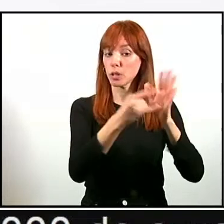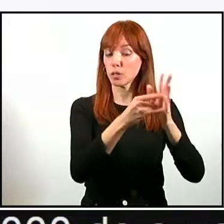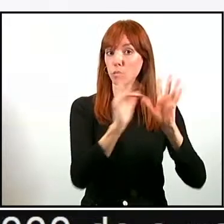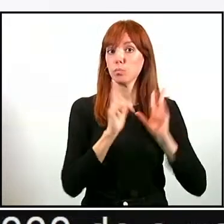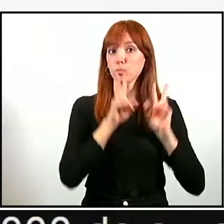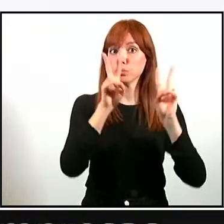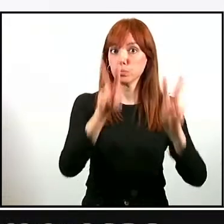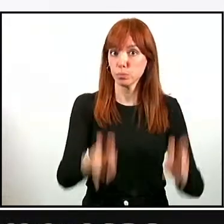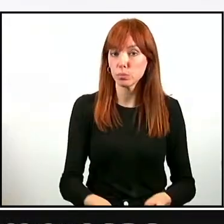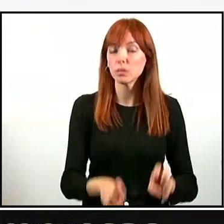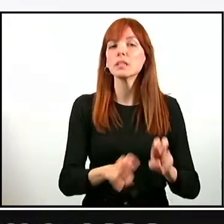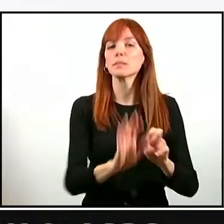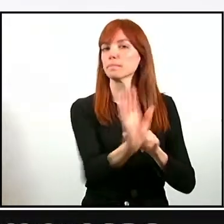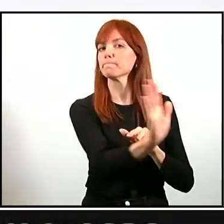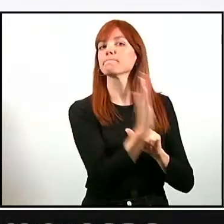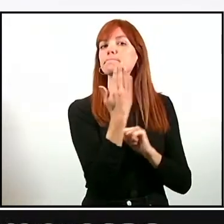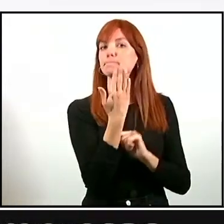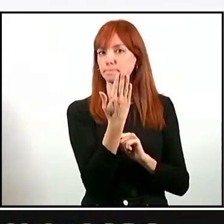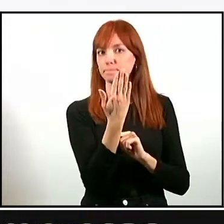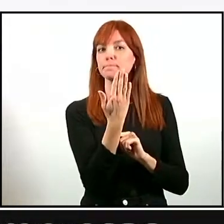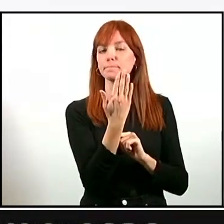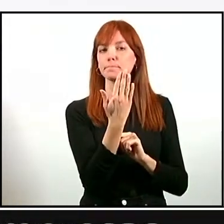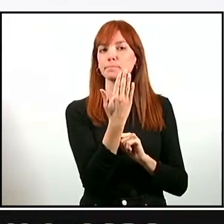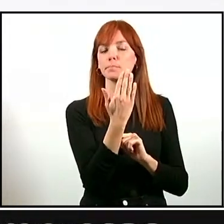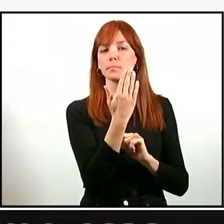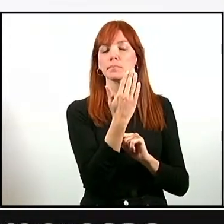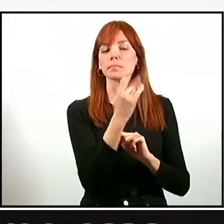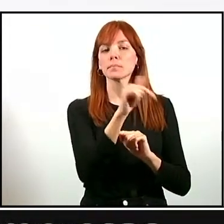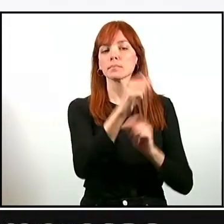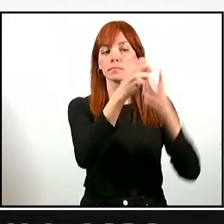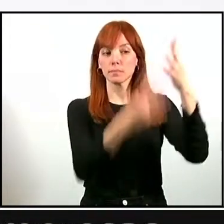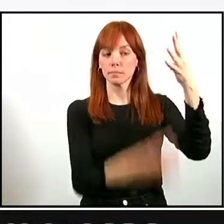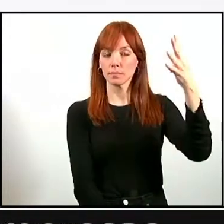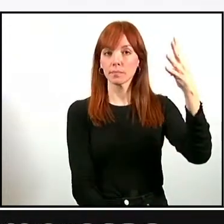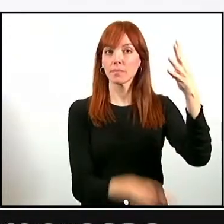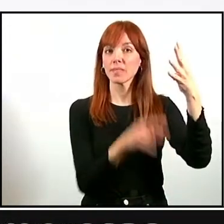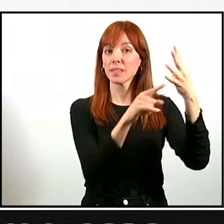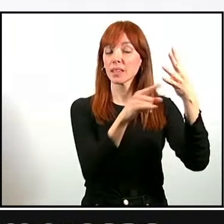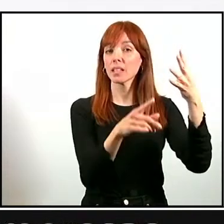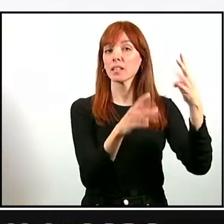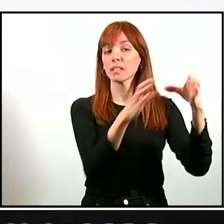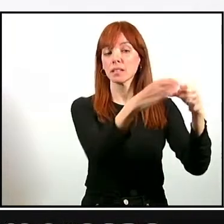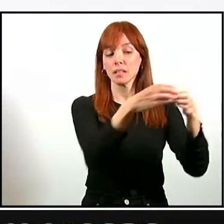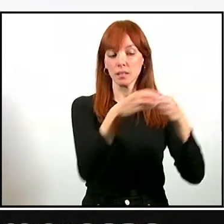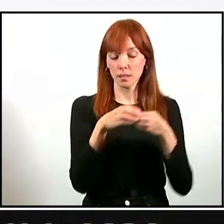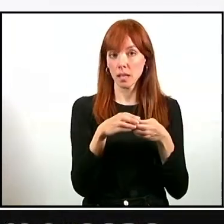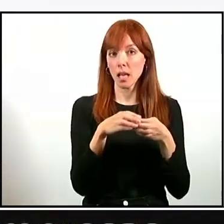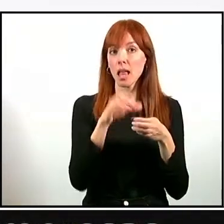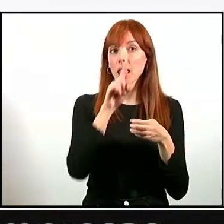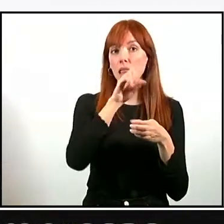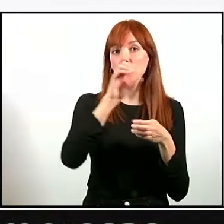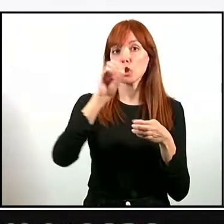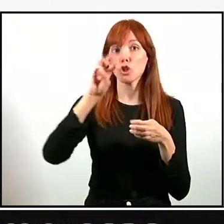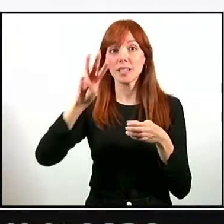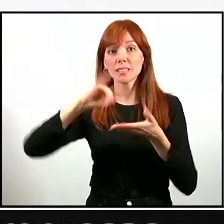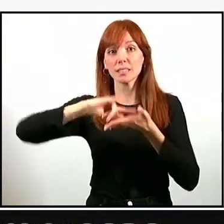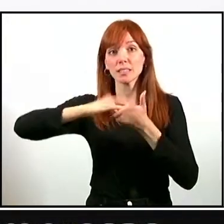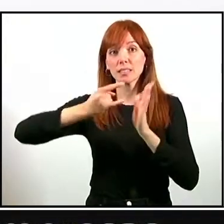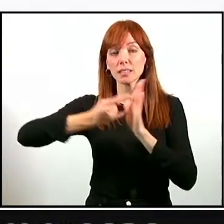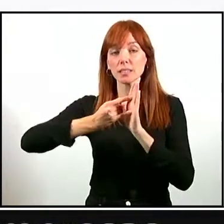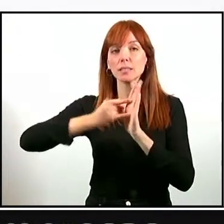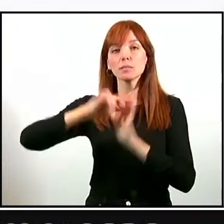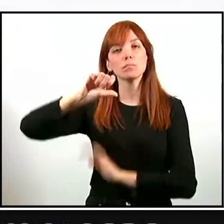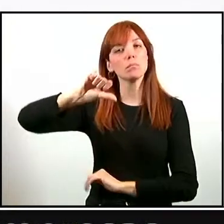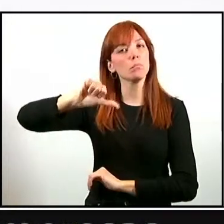inicialmente se presentaron, fueron 103 proyectos a los que se van